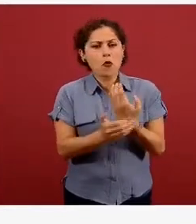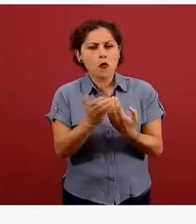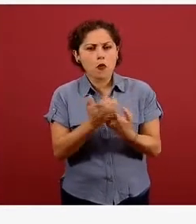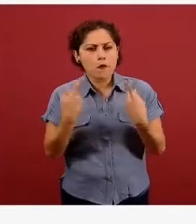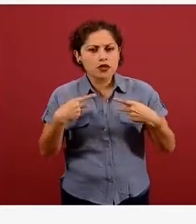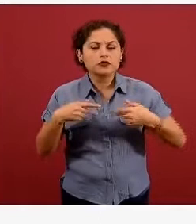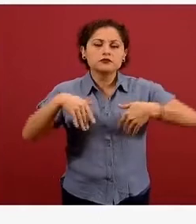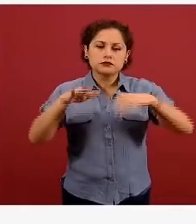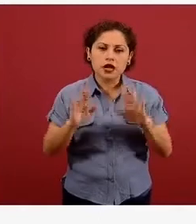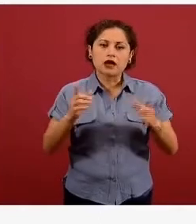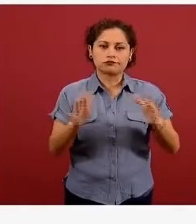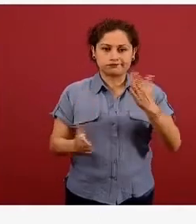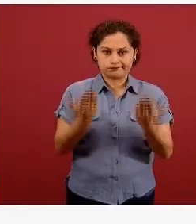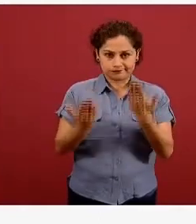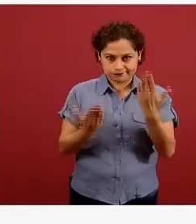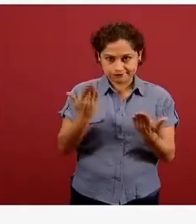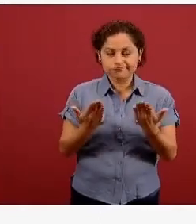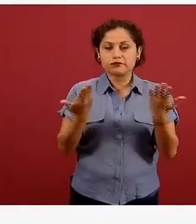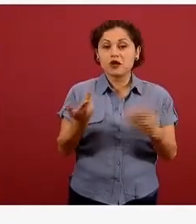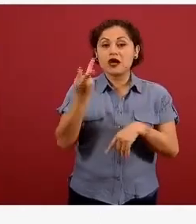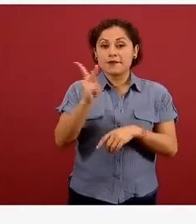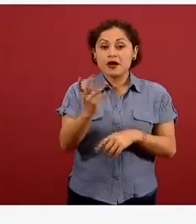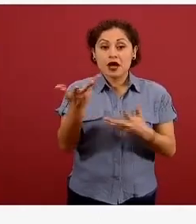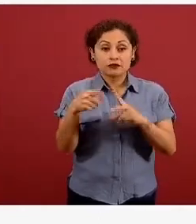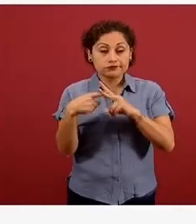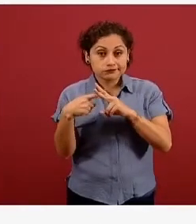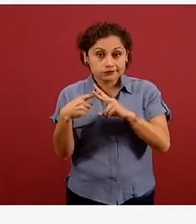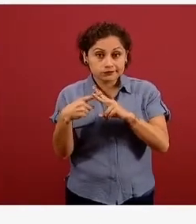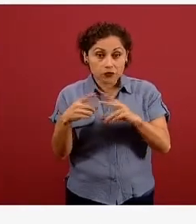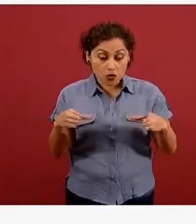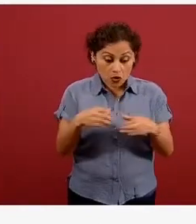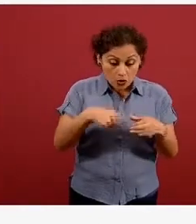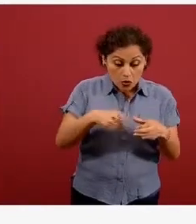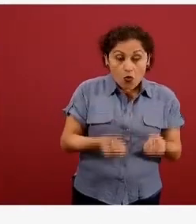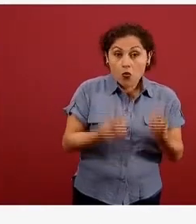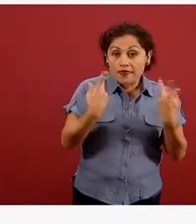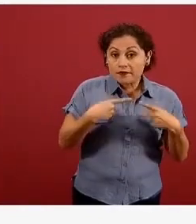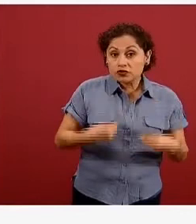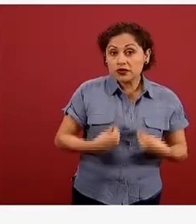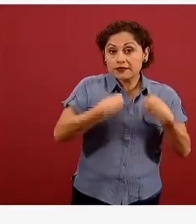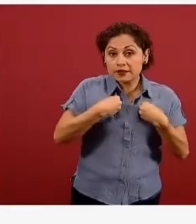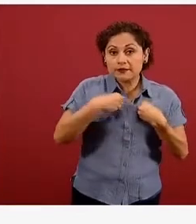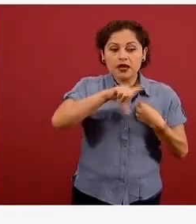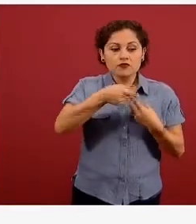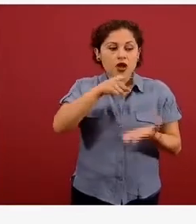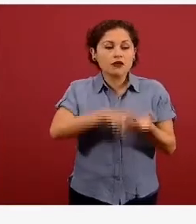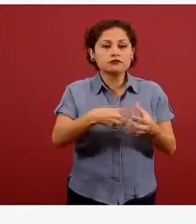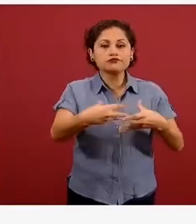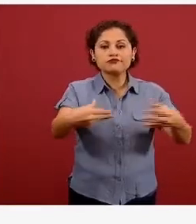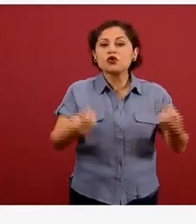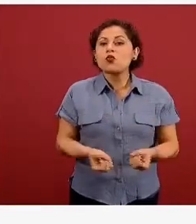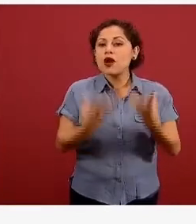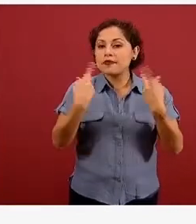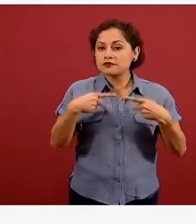tienen poblaciones distintas. Si lo dividimos por el número de habitantes en el estado, se puede comparar la intensidad de transmisión y vemos